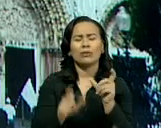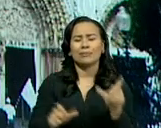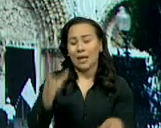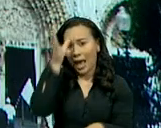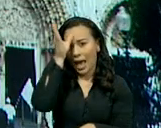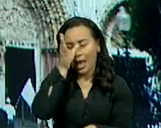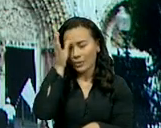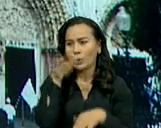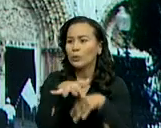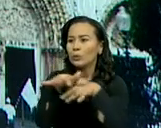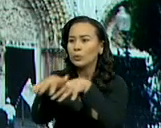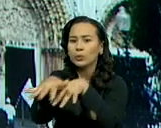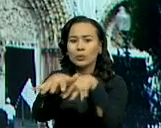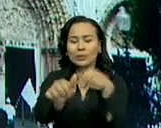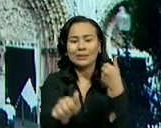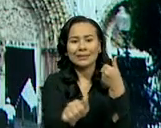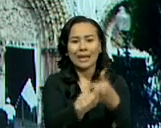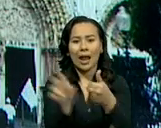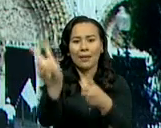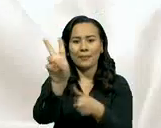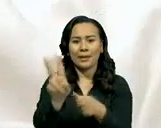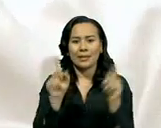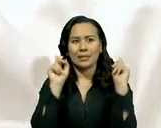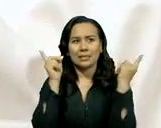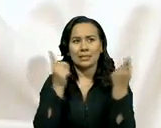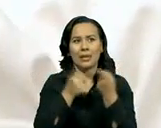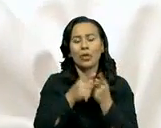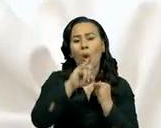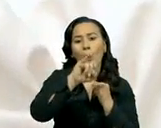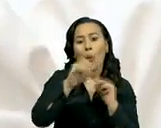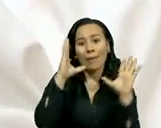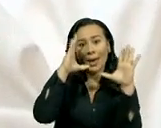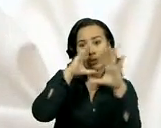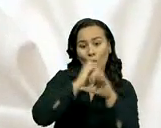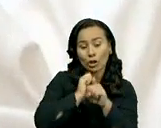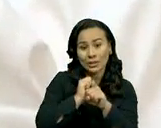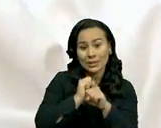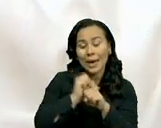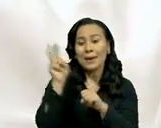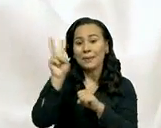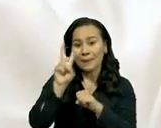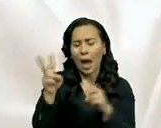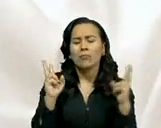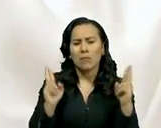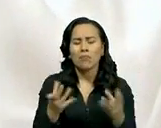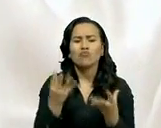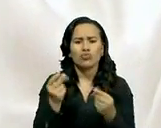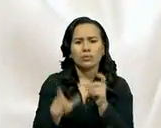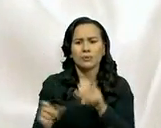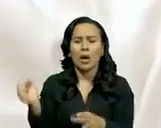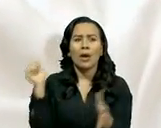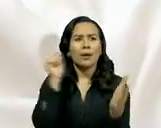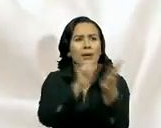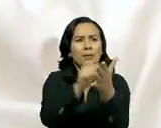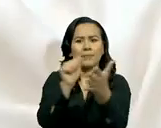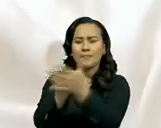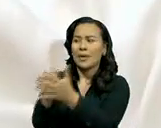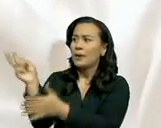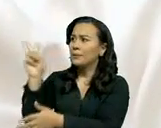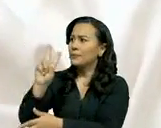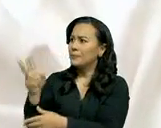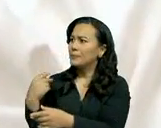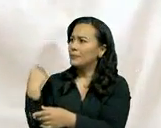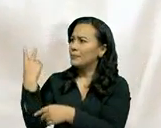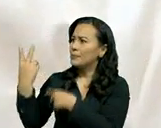previo al Viernes Santo. Entre el día jueves en la noche, incluso el día viernes, en que se dan las visitas de las iglesias, de las